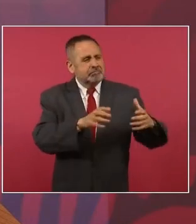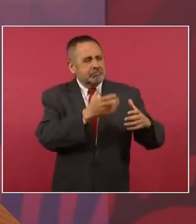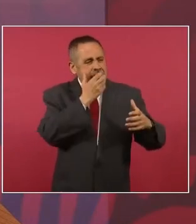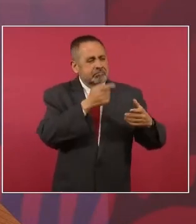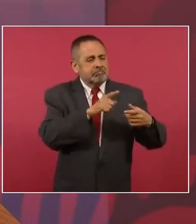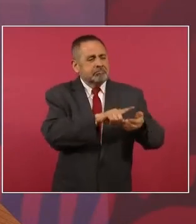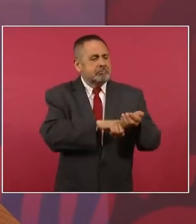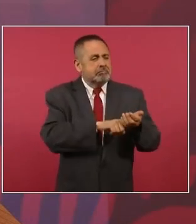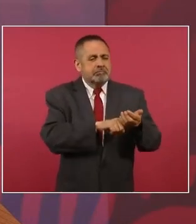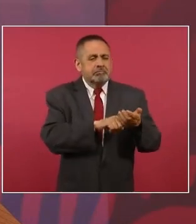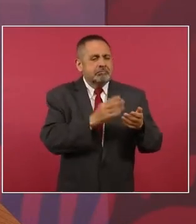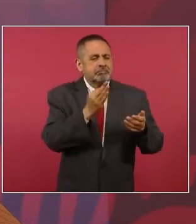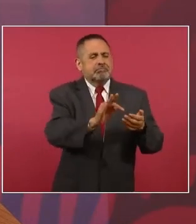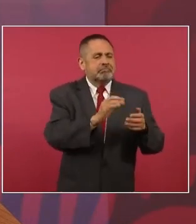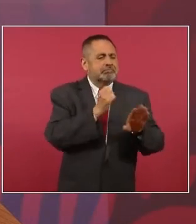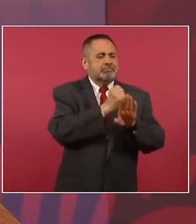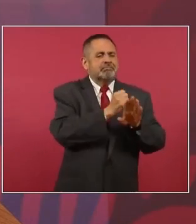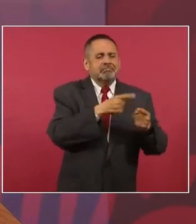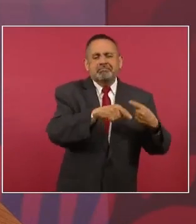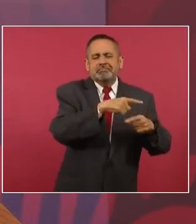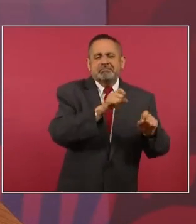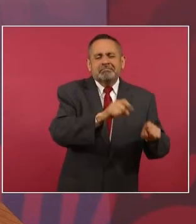conservadores.